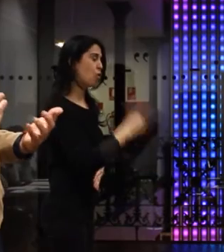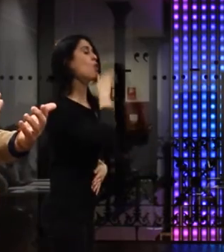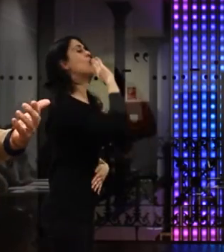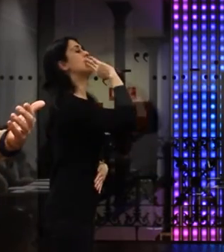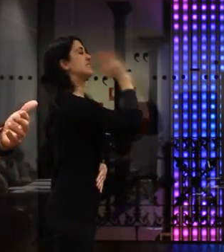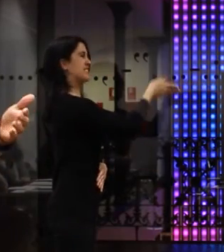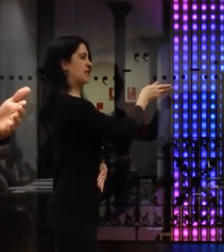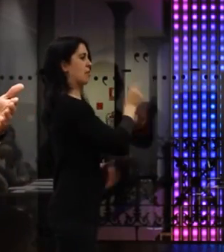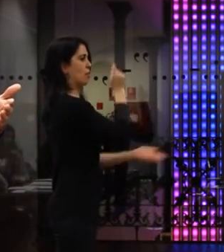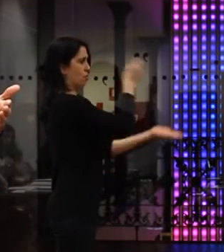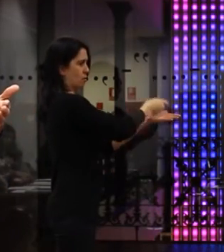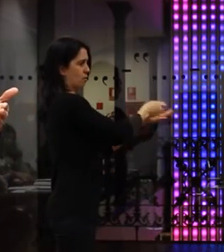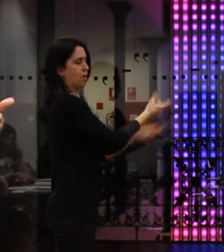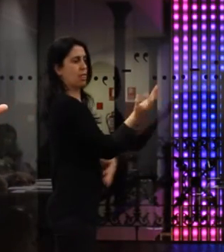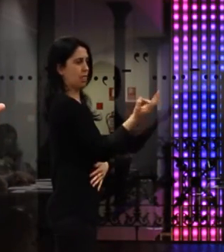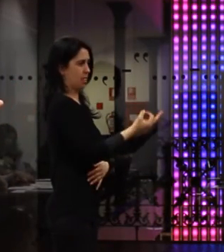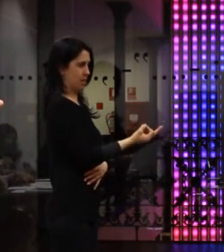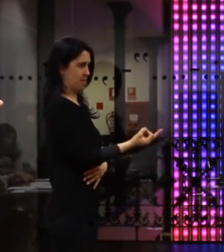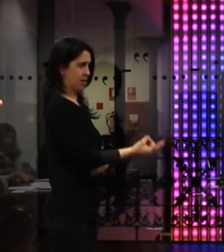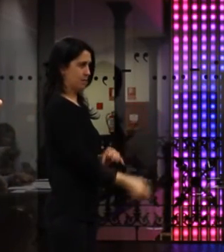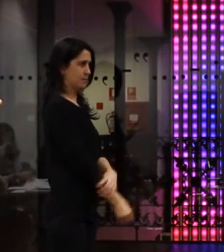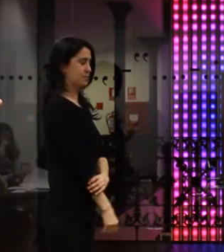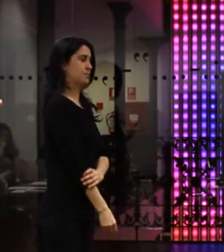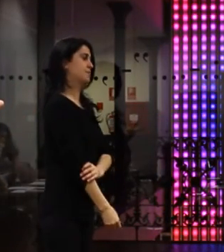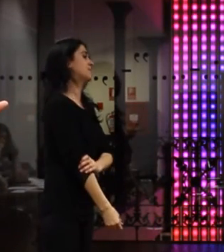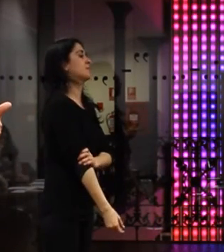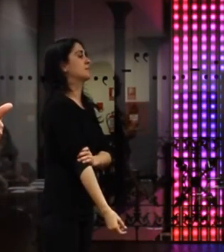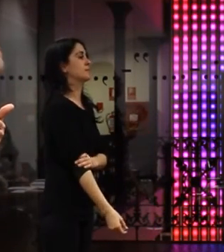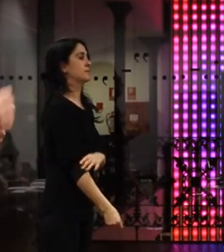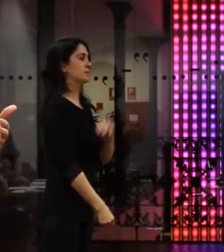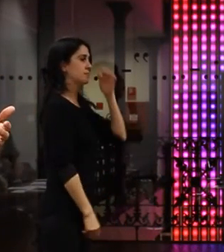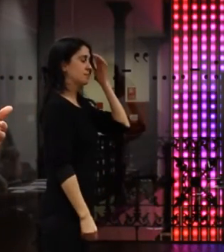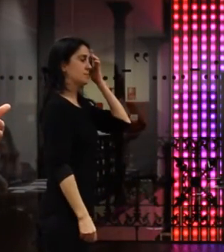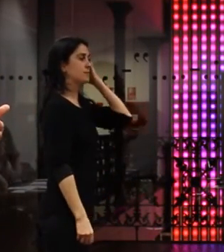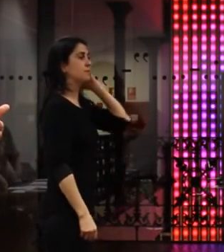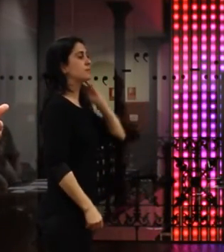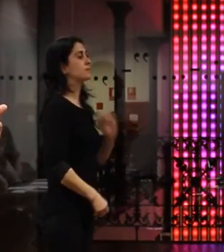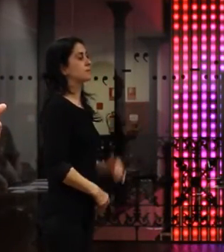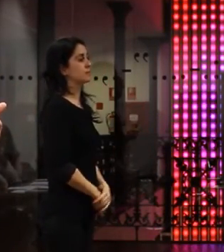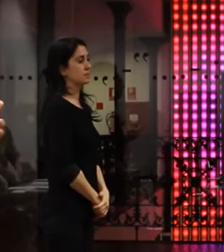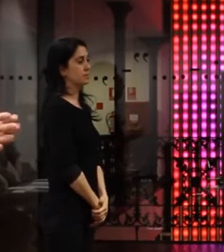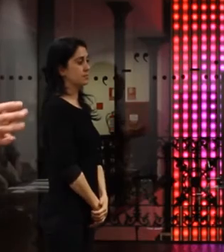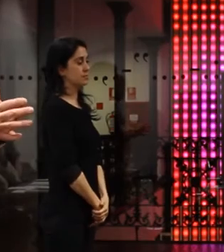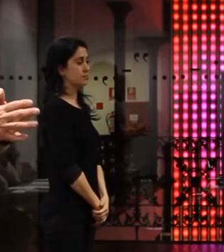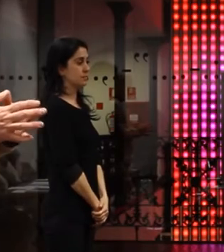sus vecinos y vecinas, no puedan intervenir para que el corte no se produzca.